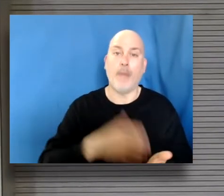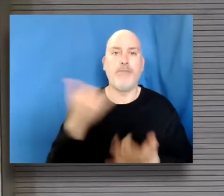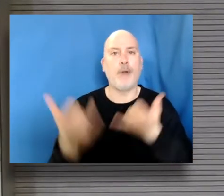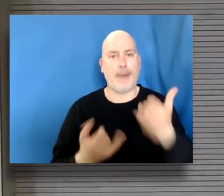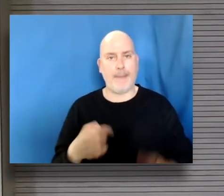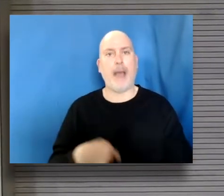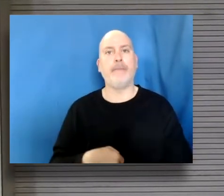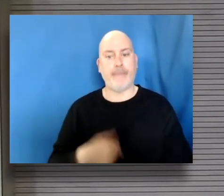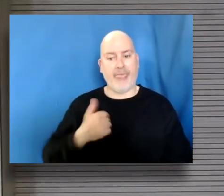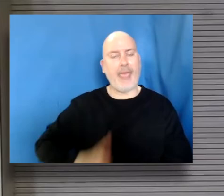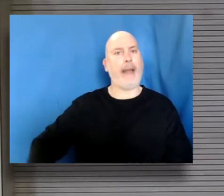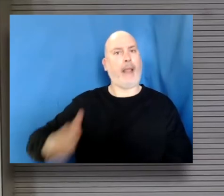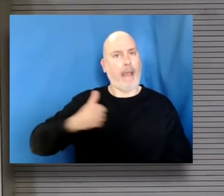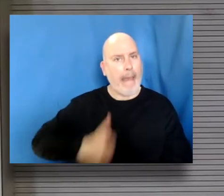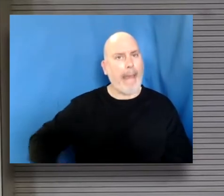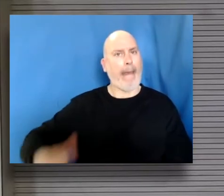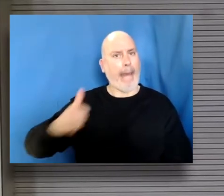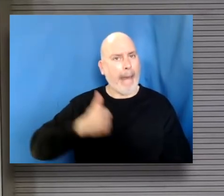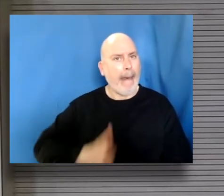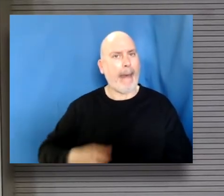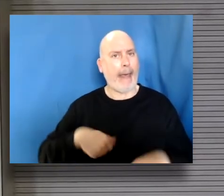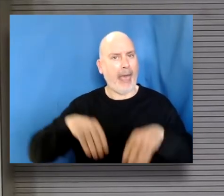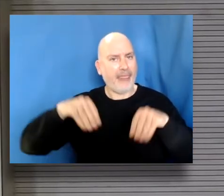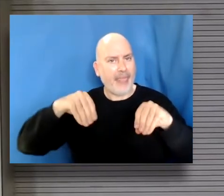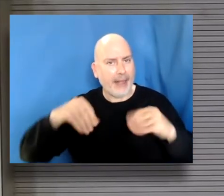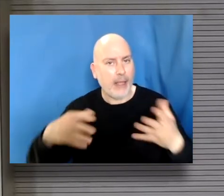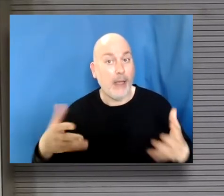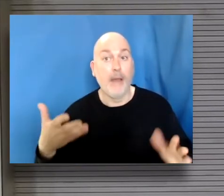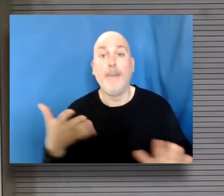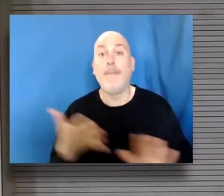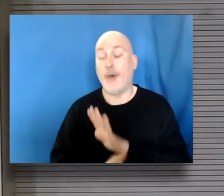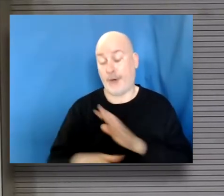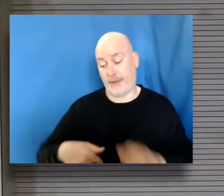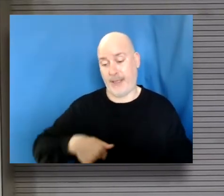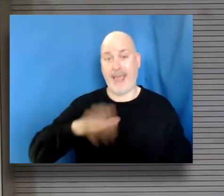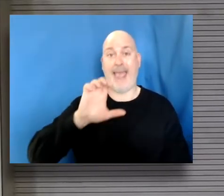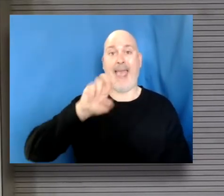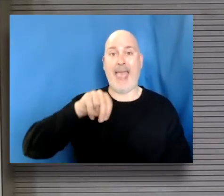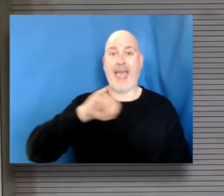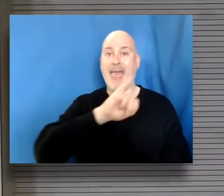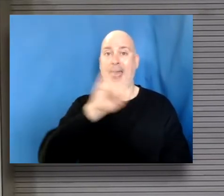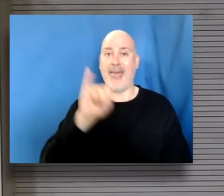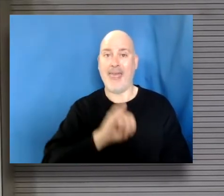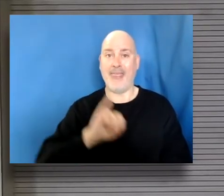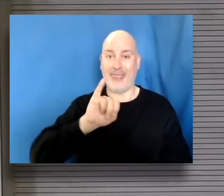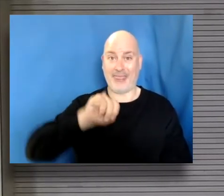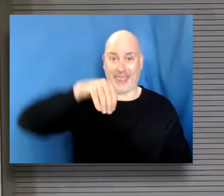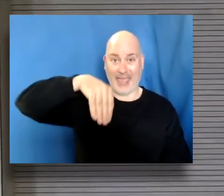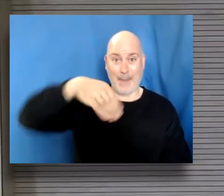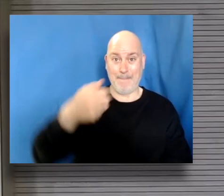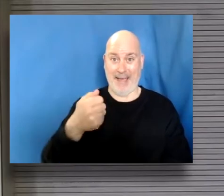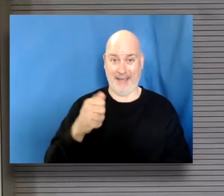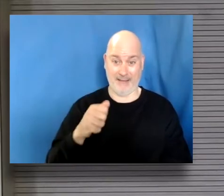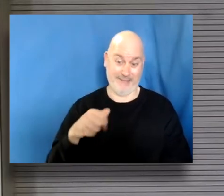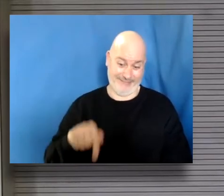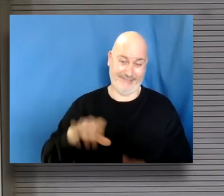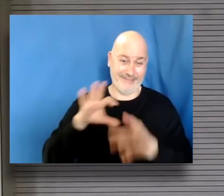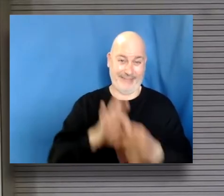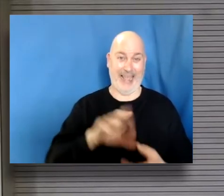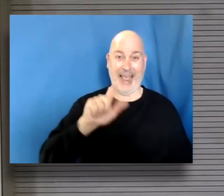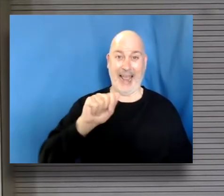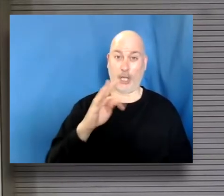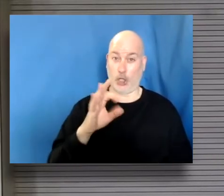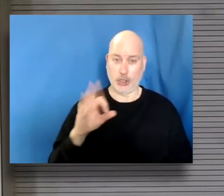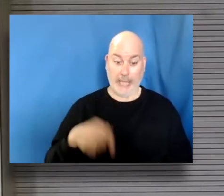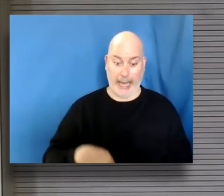las diarreas. Simplemente es porque los enzimas que degradan la lactosa se han degenerado, ¿no? Porque no han